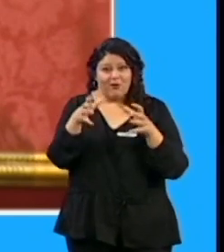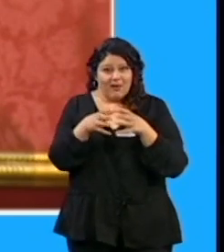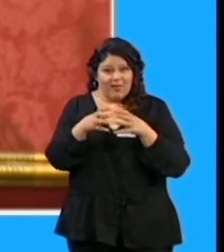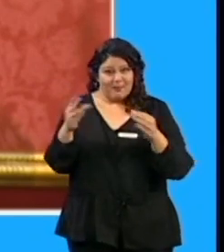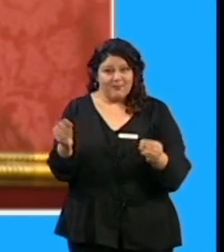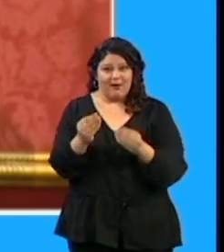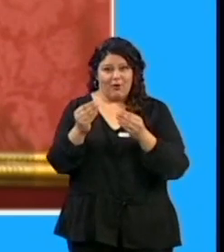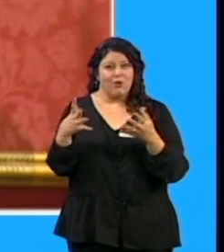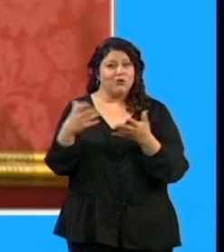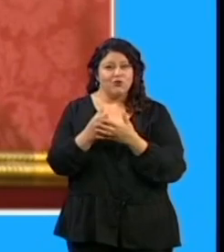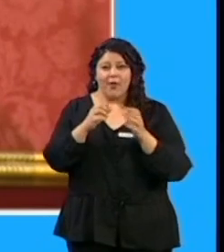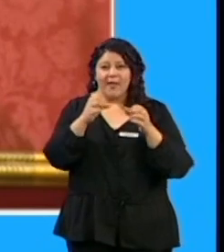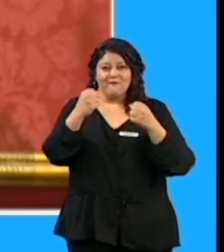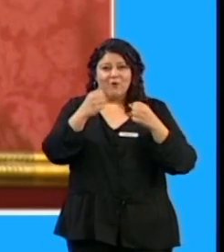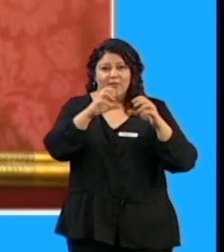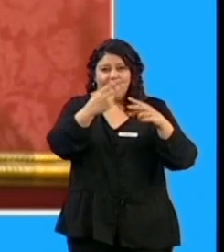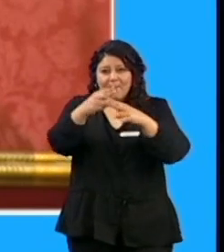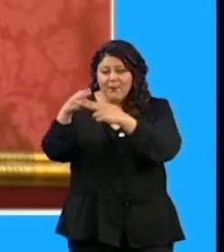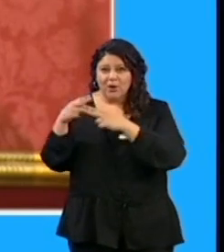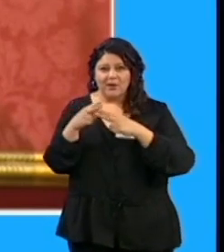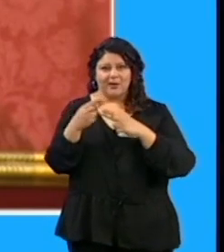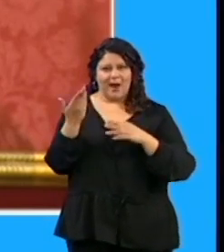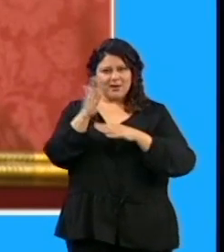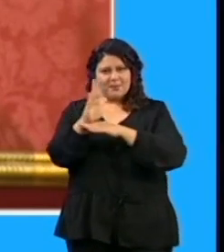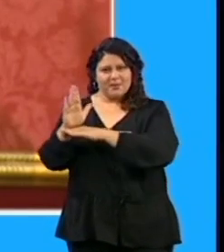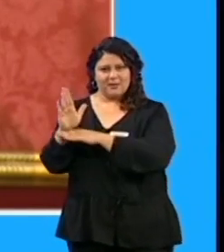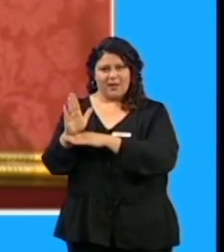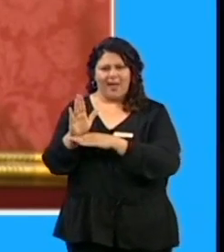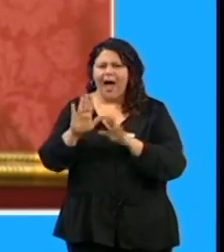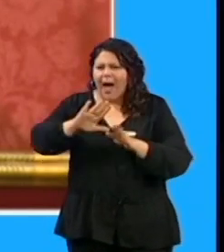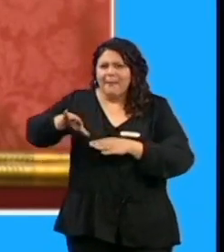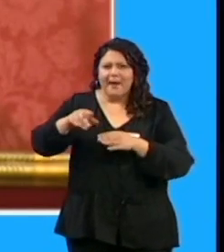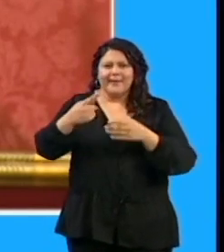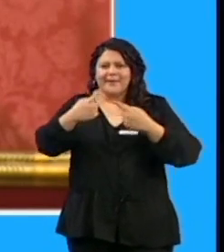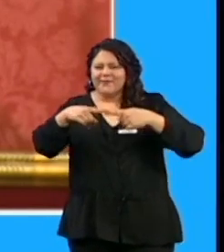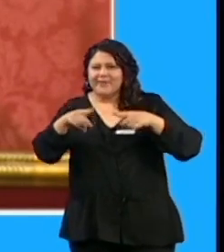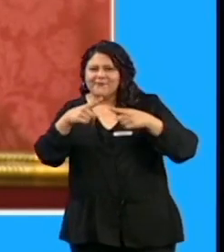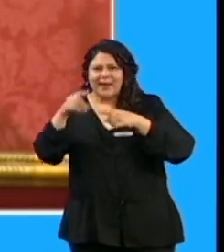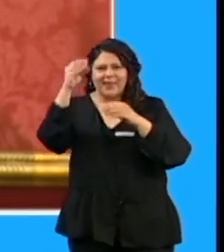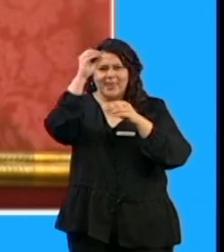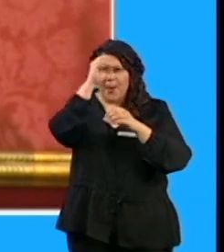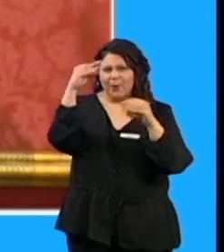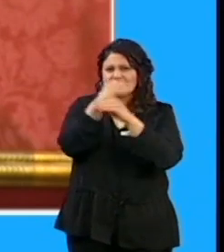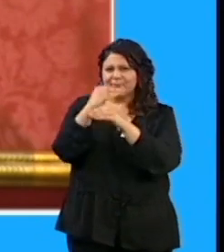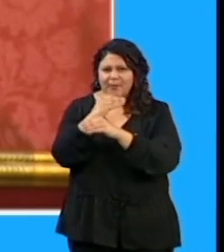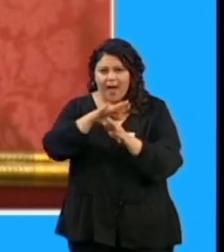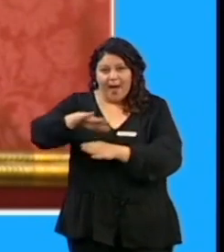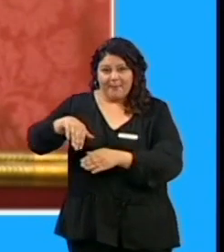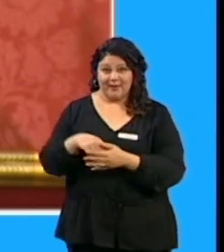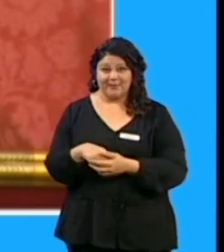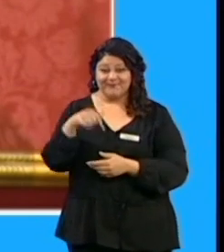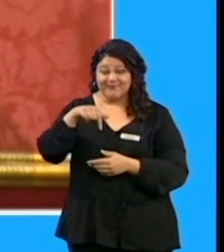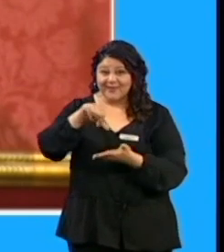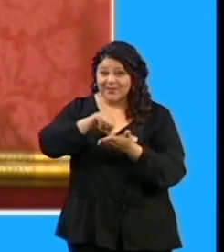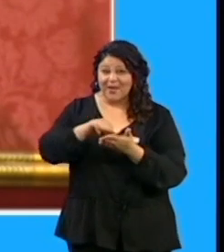él, por encima de las diferencias que nos separan. Esta ciudad, su familia, sus pequeños negocios, no